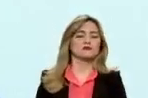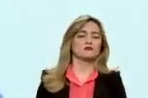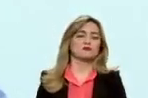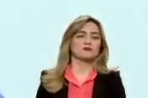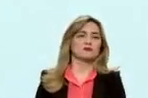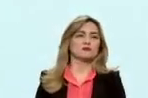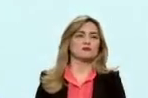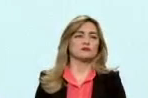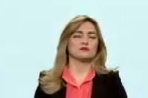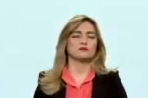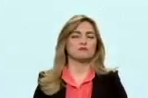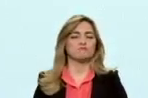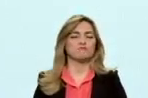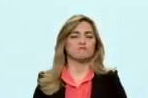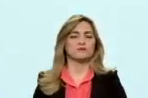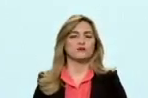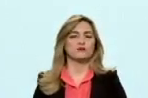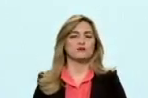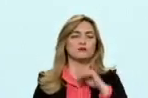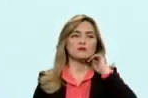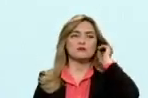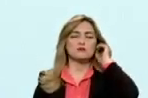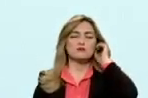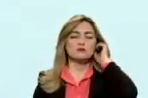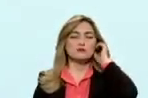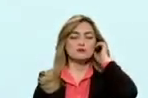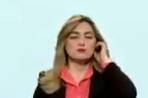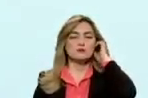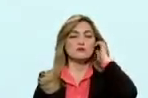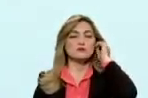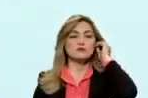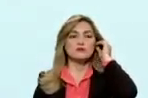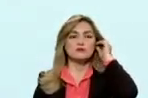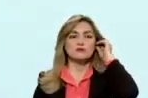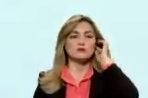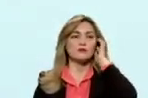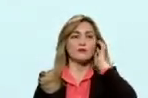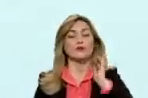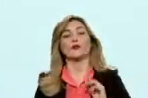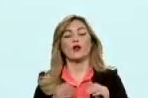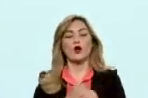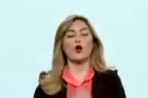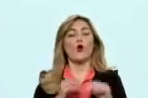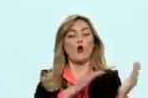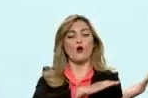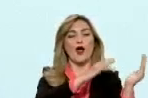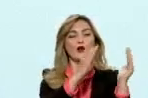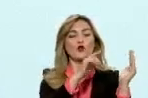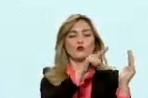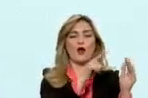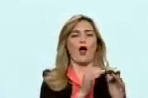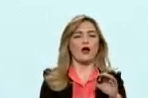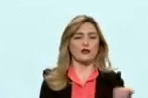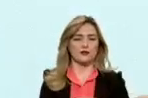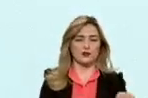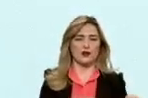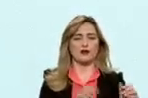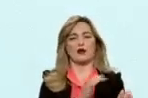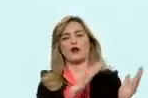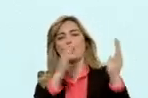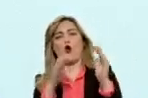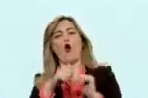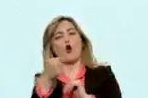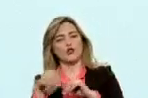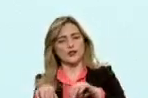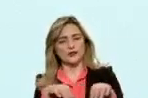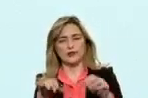se puedan desplazar en las franjas horarias del día, para que no todos tengamos que acudir al mismo sitio al mismo momento. Número